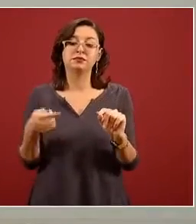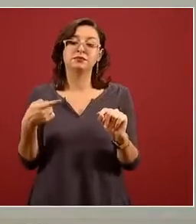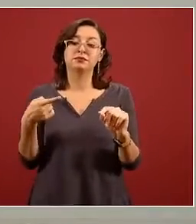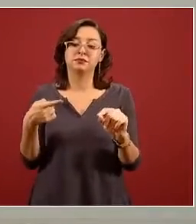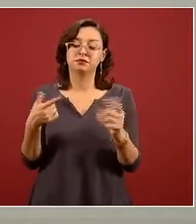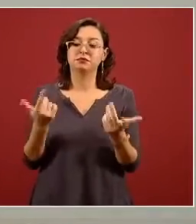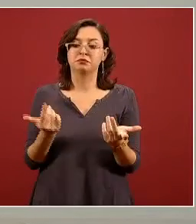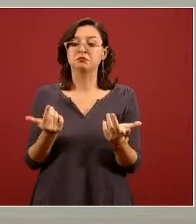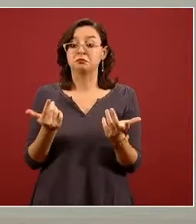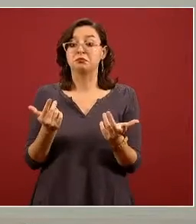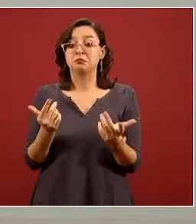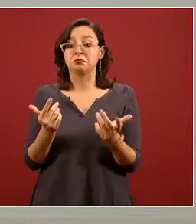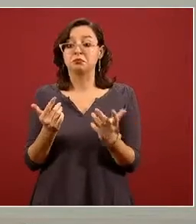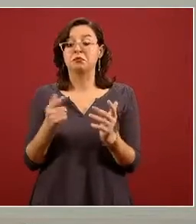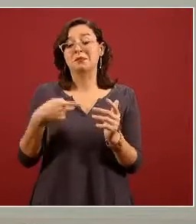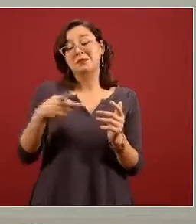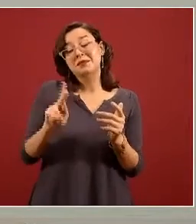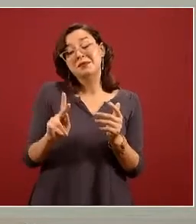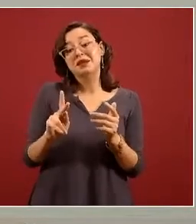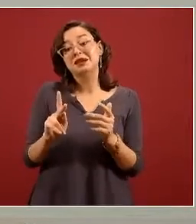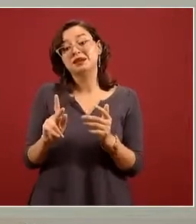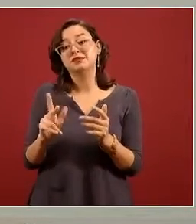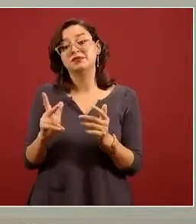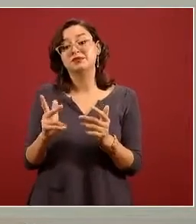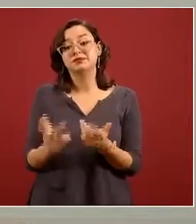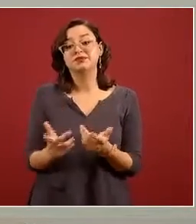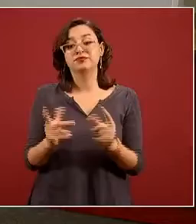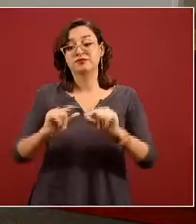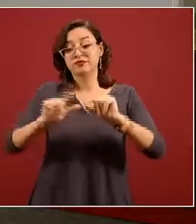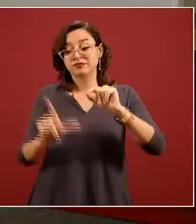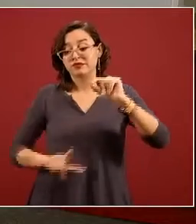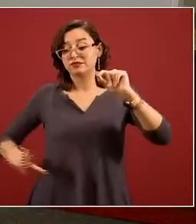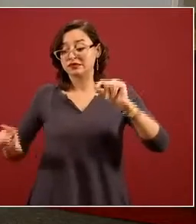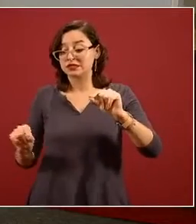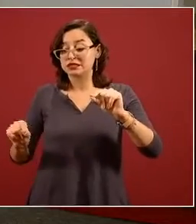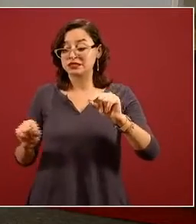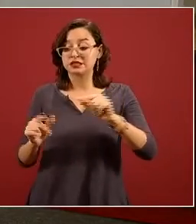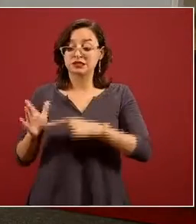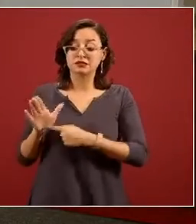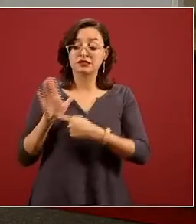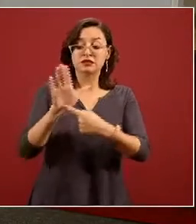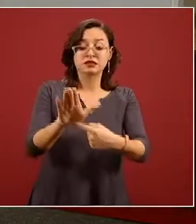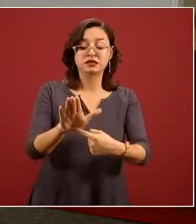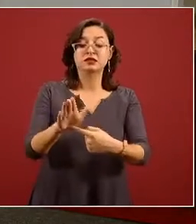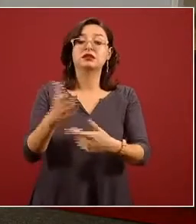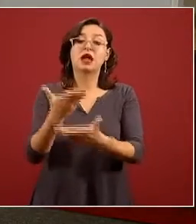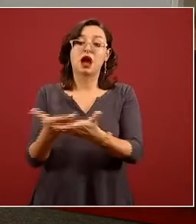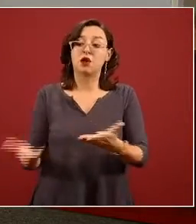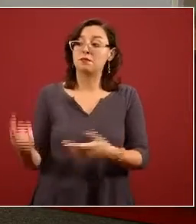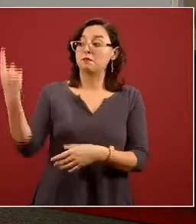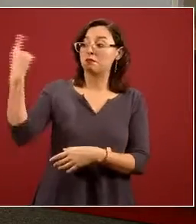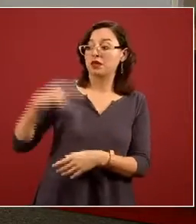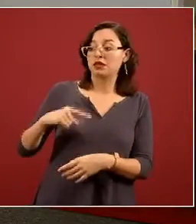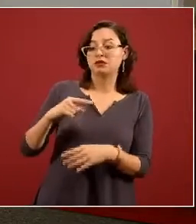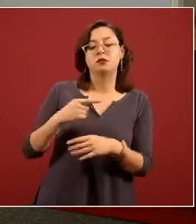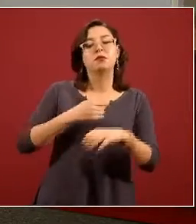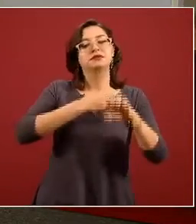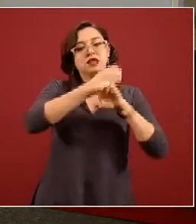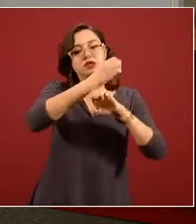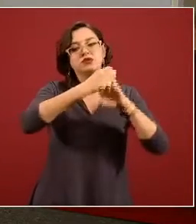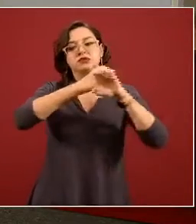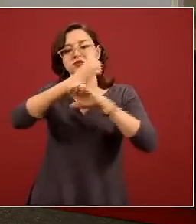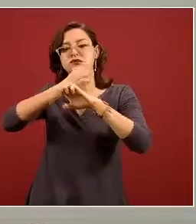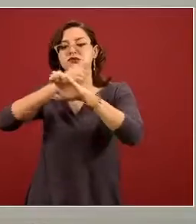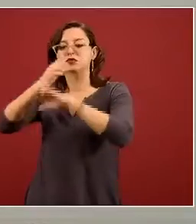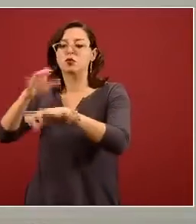y se veía un incremento, y el problema de presentarlo nacional, y por eso el doctor López-Gatell me instruye a que lo presentemos estado por estado, es